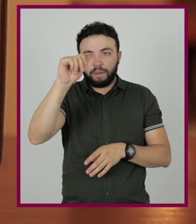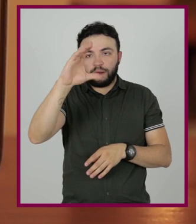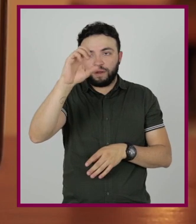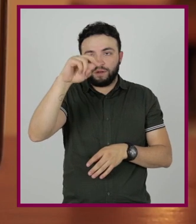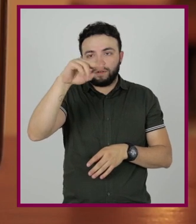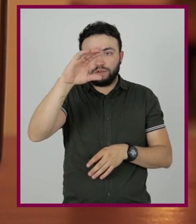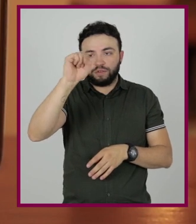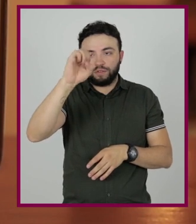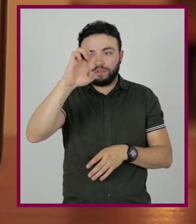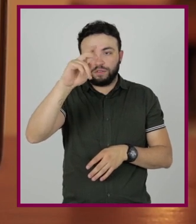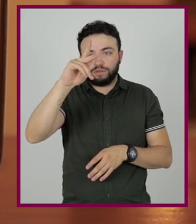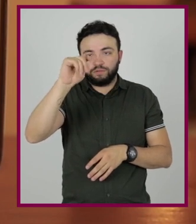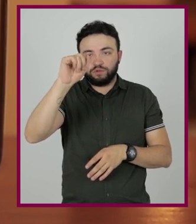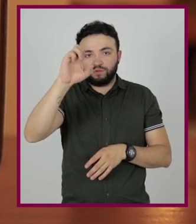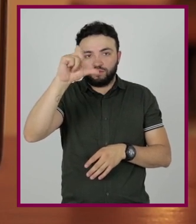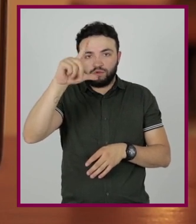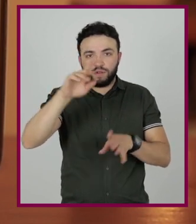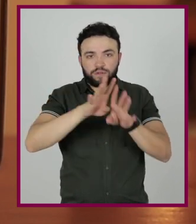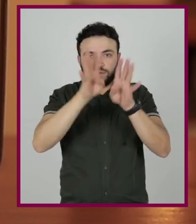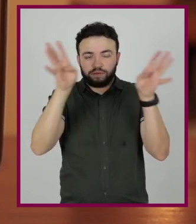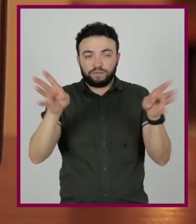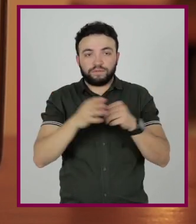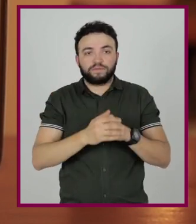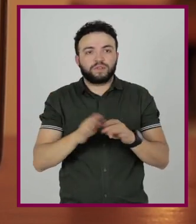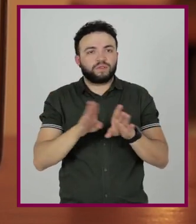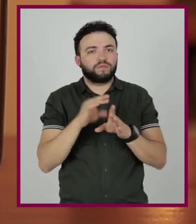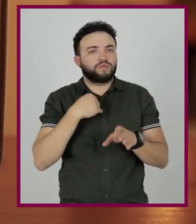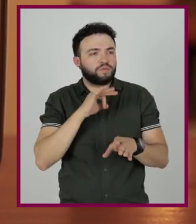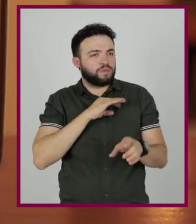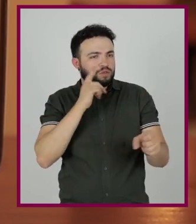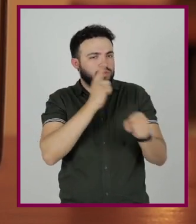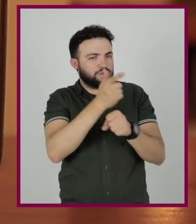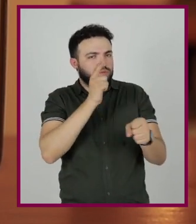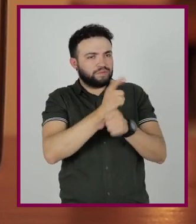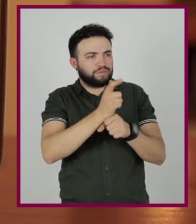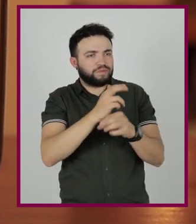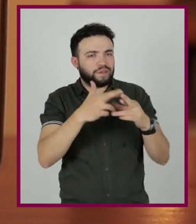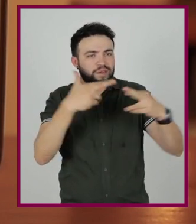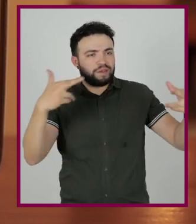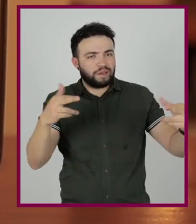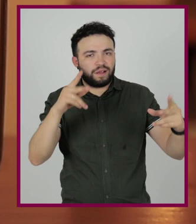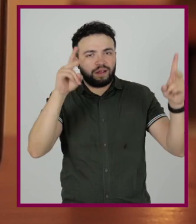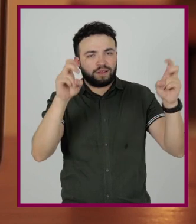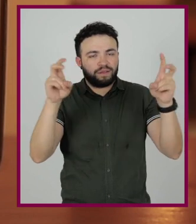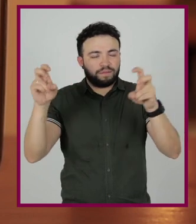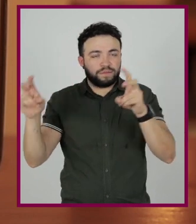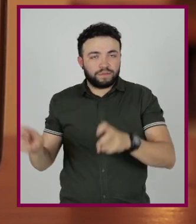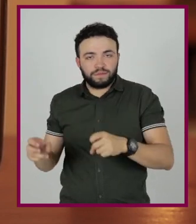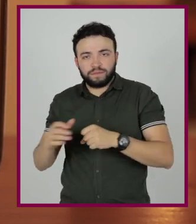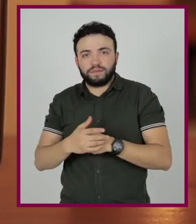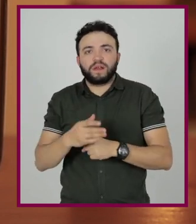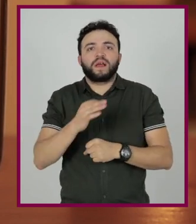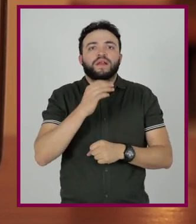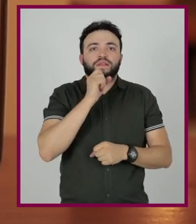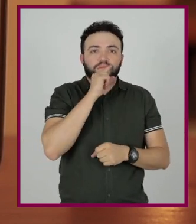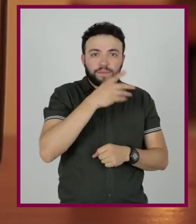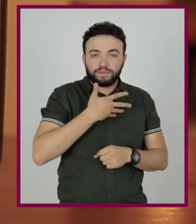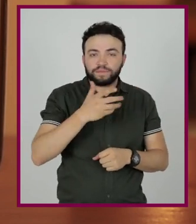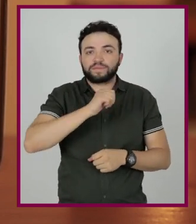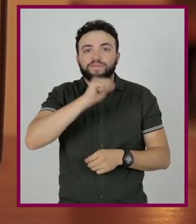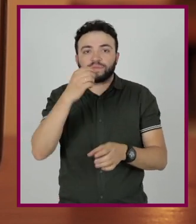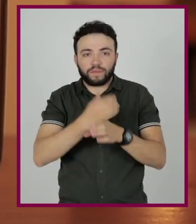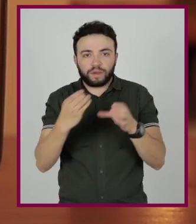y contemplo toda la información, las ramificaciones y las relaciones de un tema. Sin embargo, también existen otras técnicas para